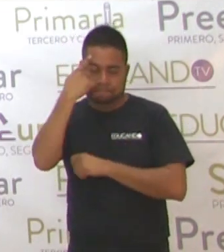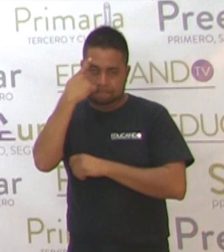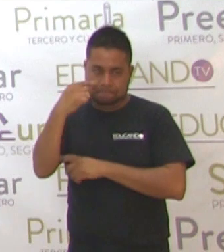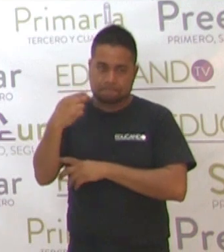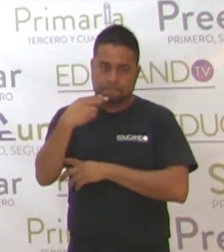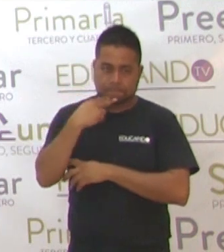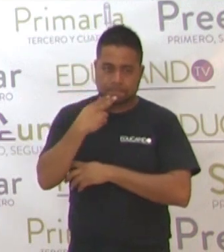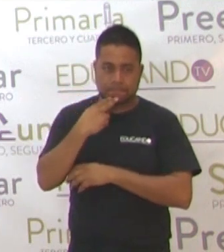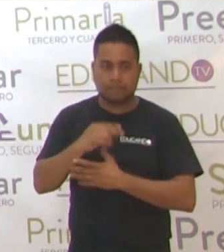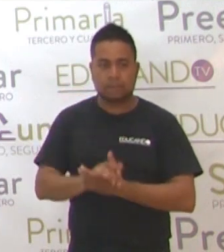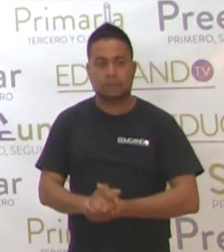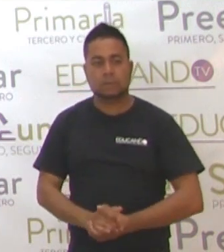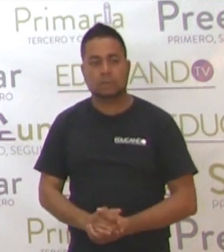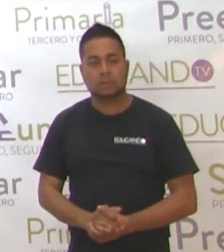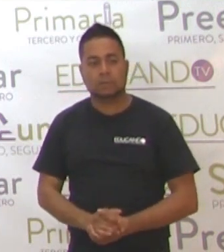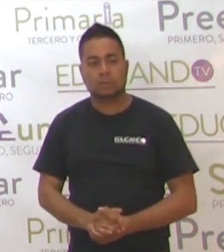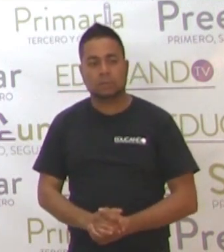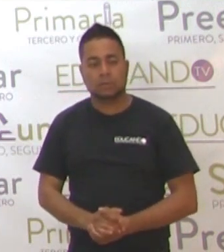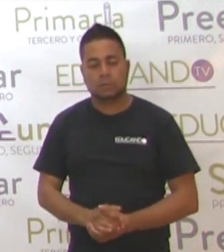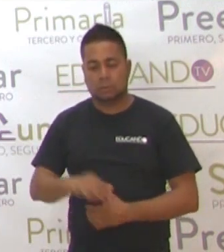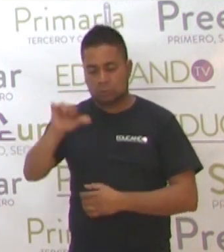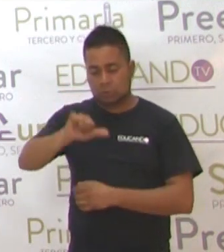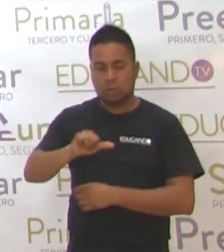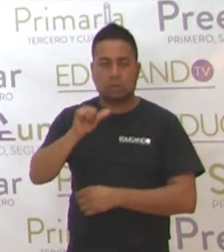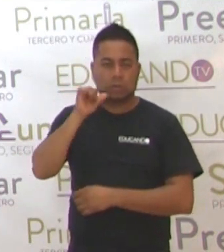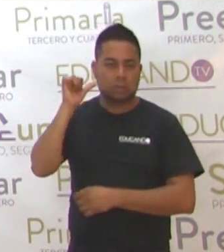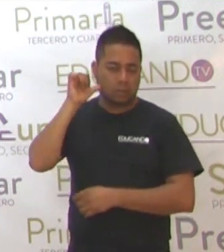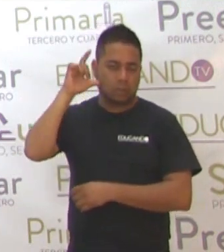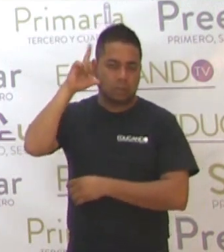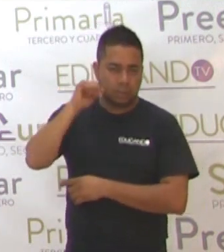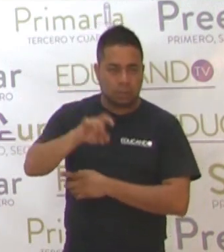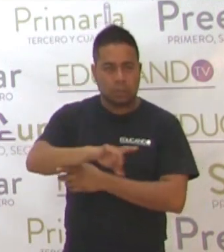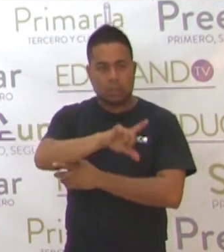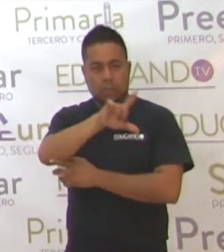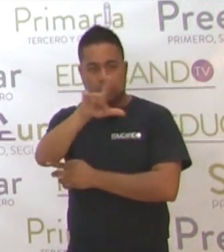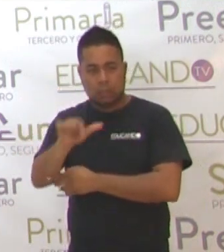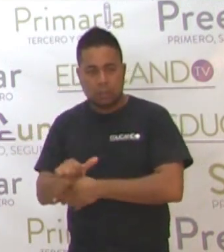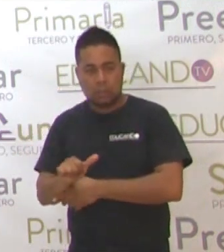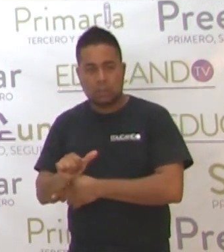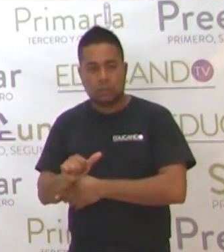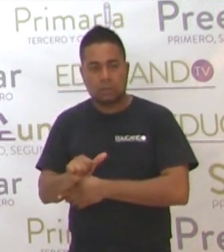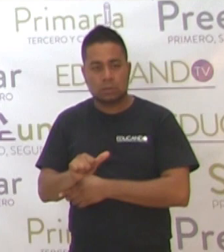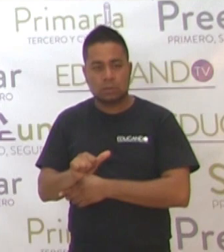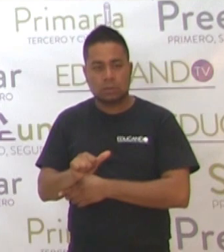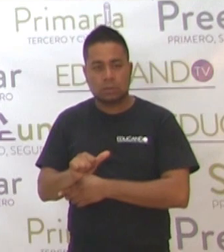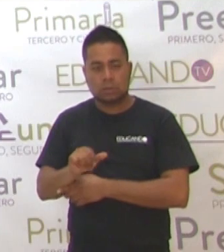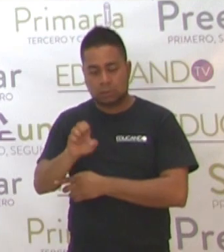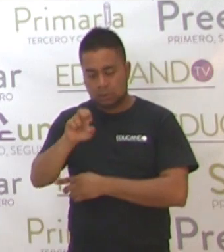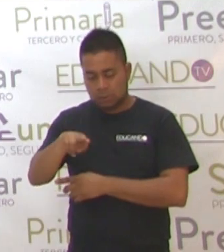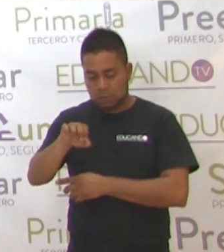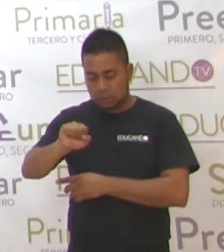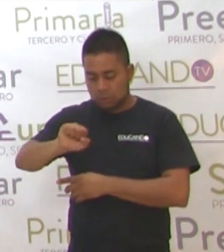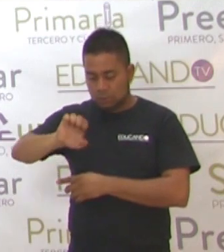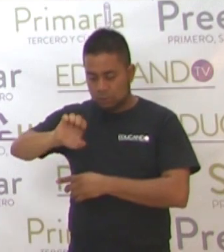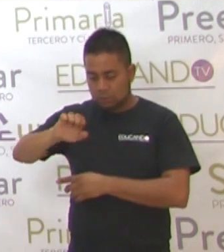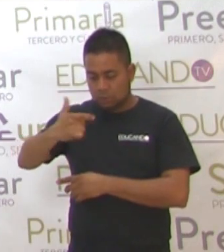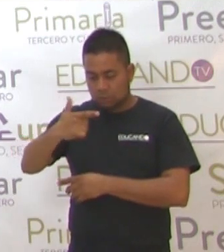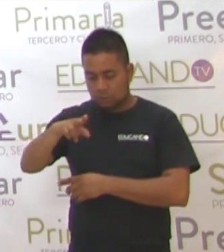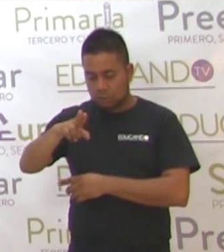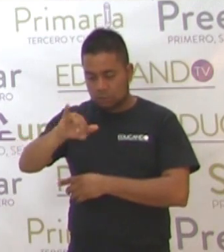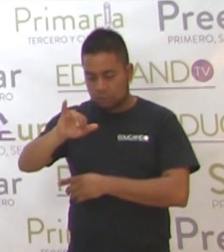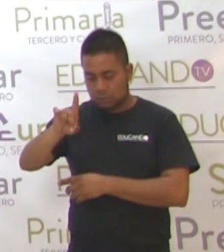utilización hoy ayer mañana después enseguida bien